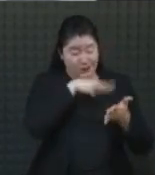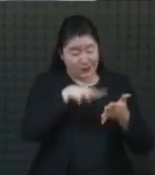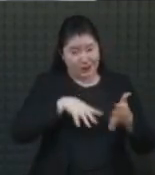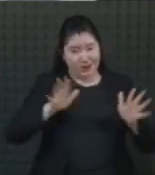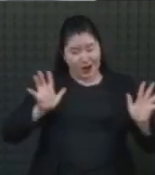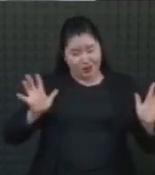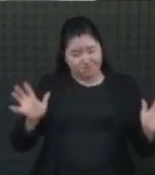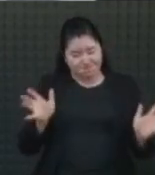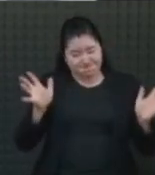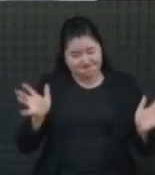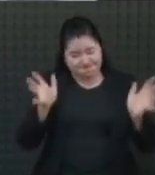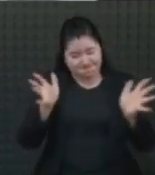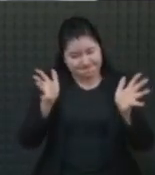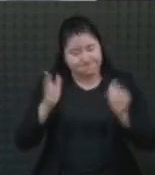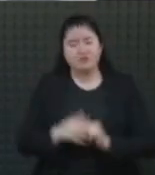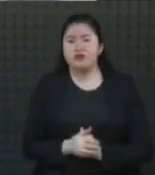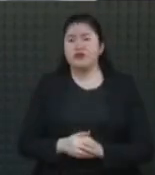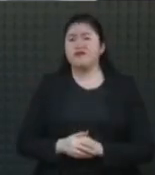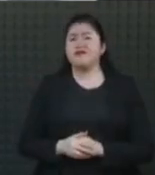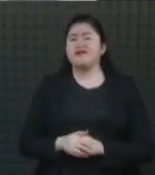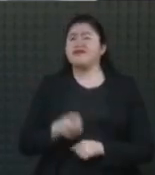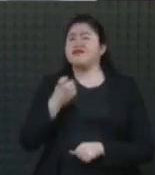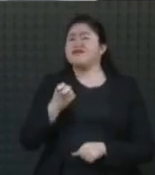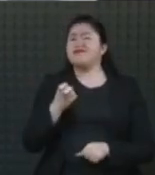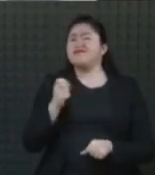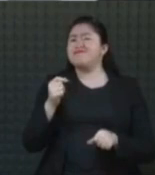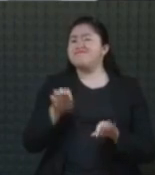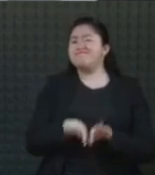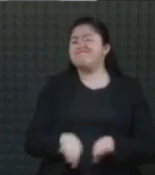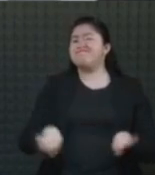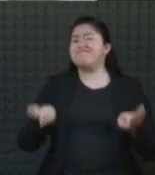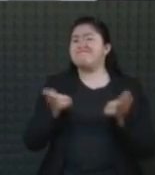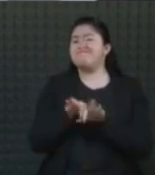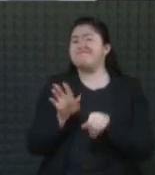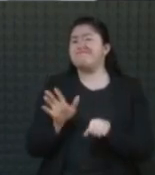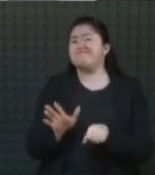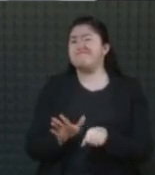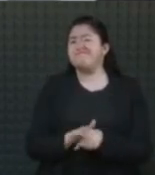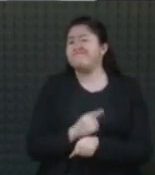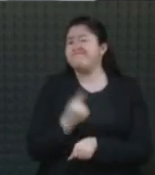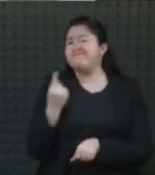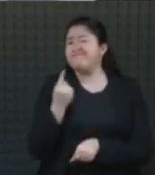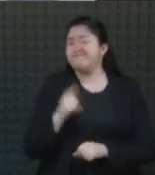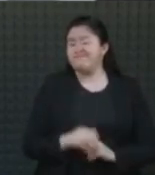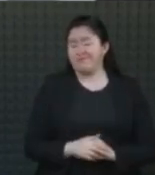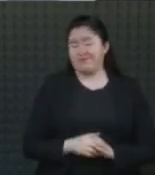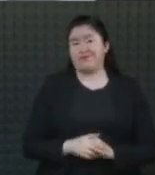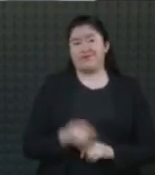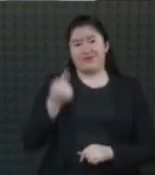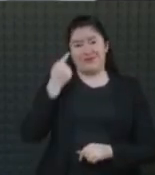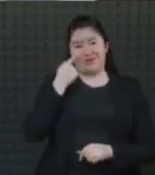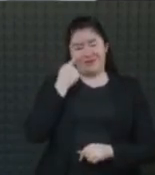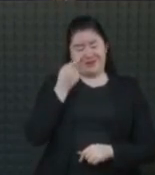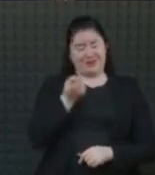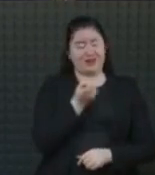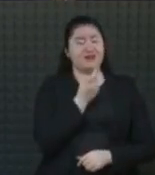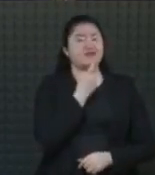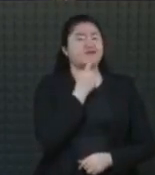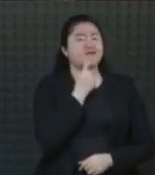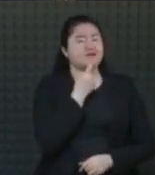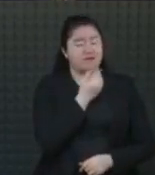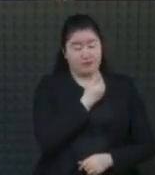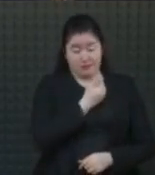es importante este acto? Dice Andrés Manuel López Obrador, nuestro presidente, no sé si